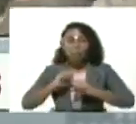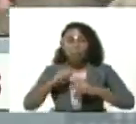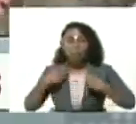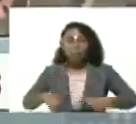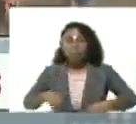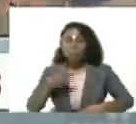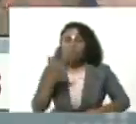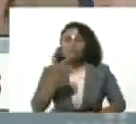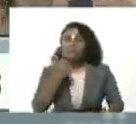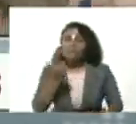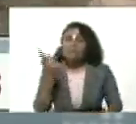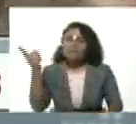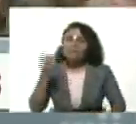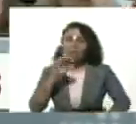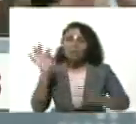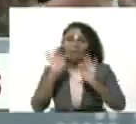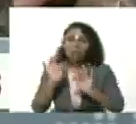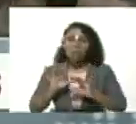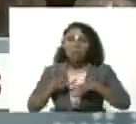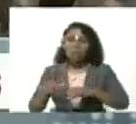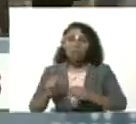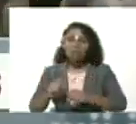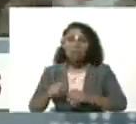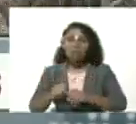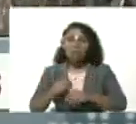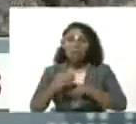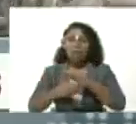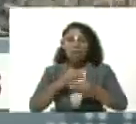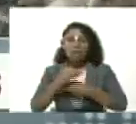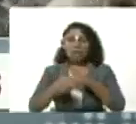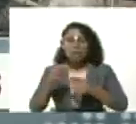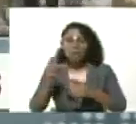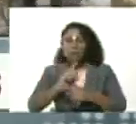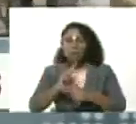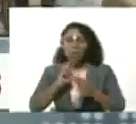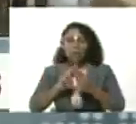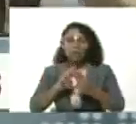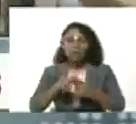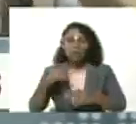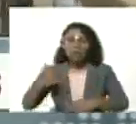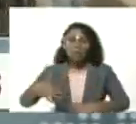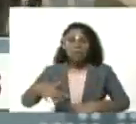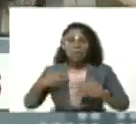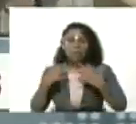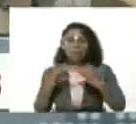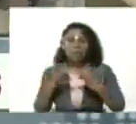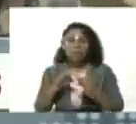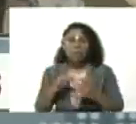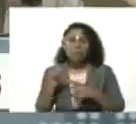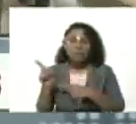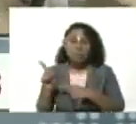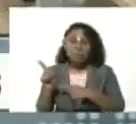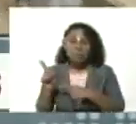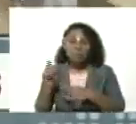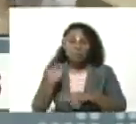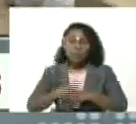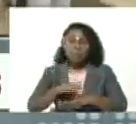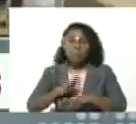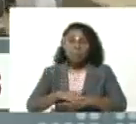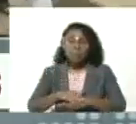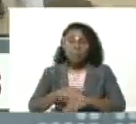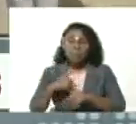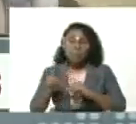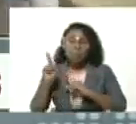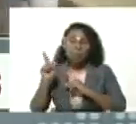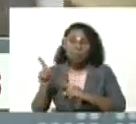usted dice. Es el modelo capitalista depredador, desconocedor de los derechos de la naturaleza. Bueno, esa es la consecuencia. Pero